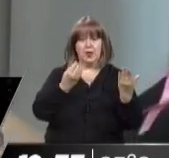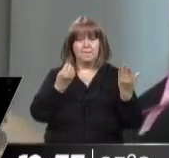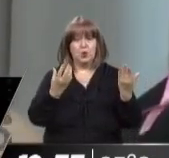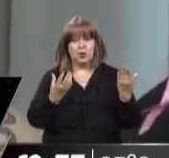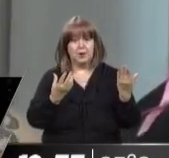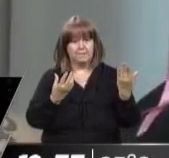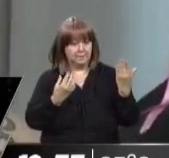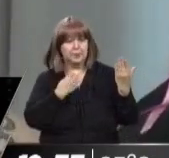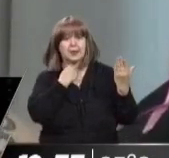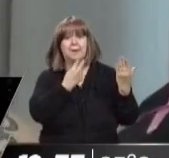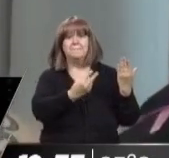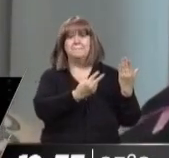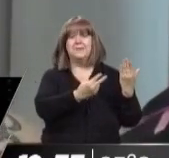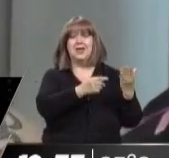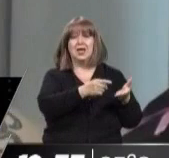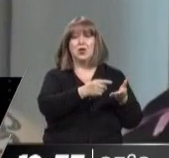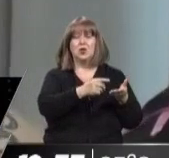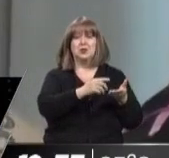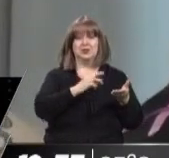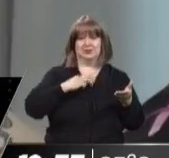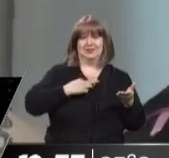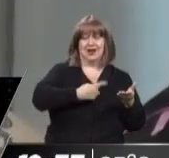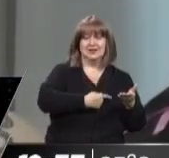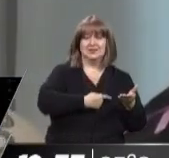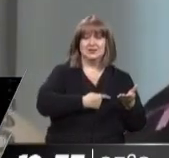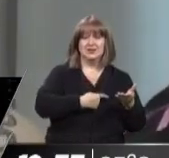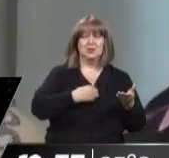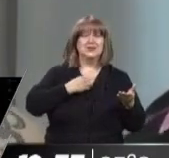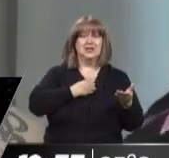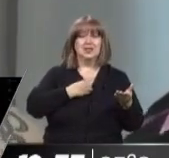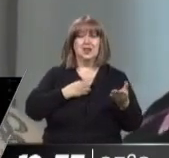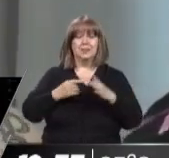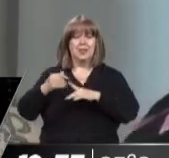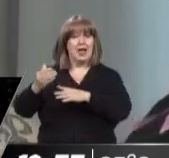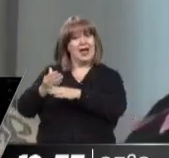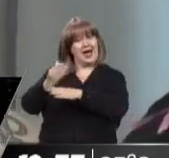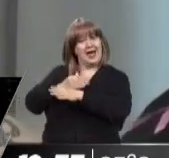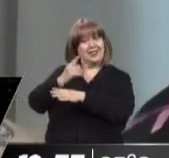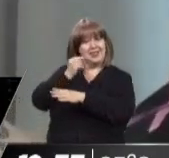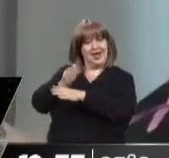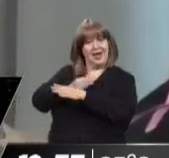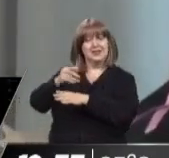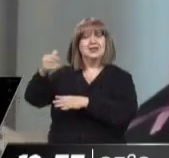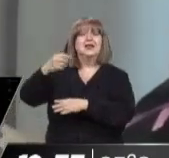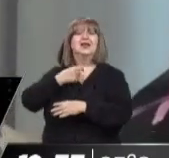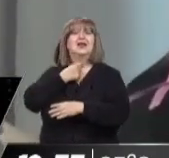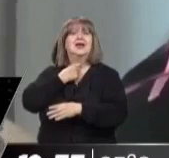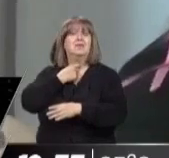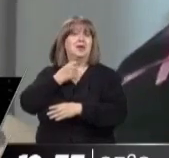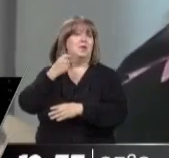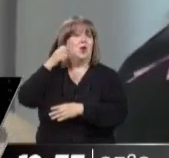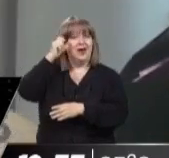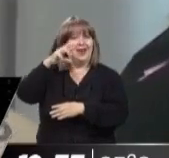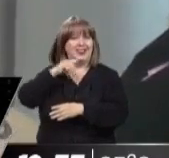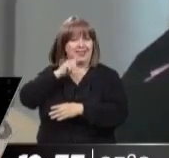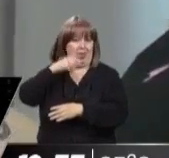obviamente unos días antes yo había recibido la llamada del gerente y bueno él no me